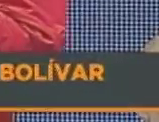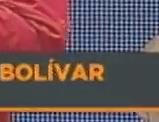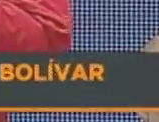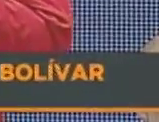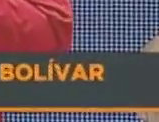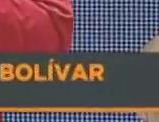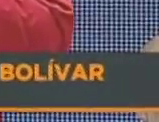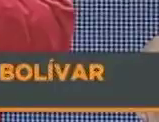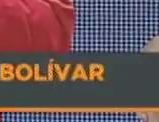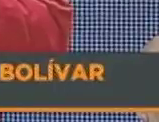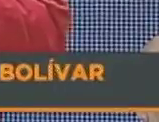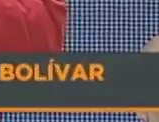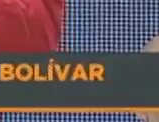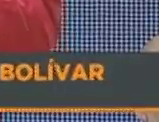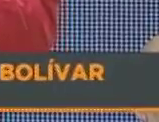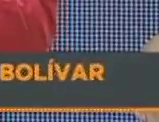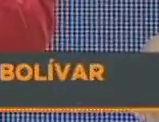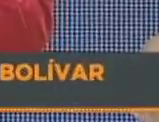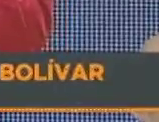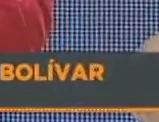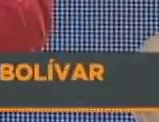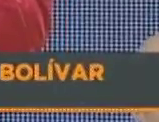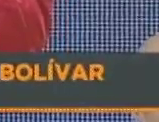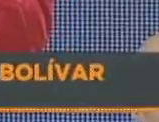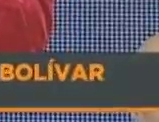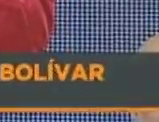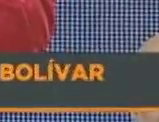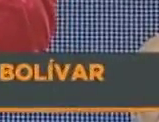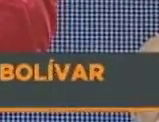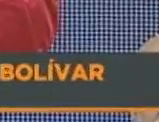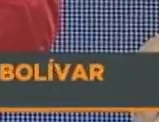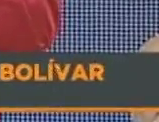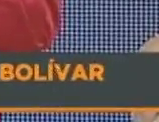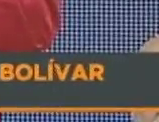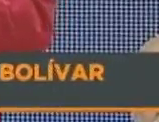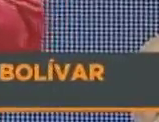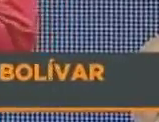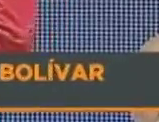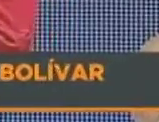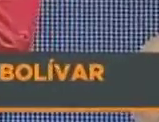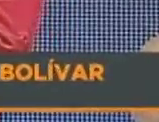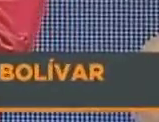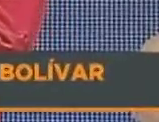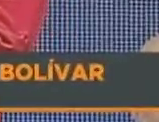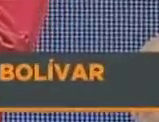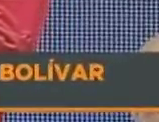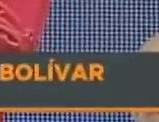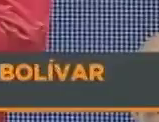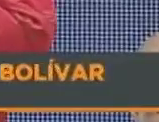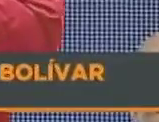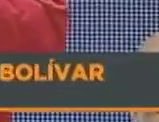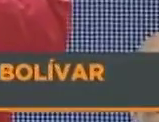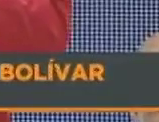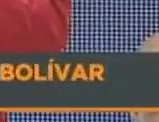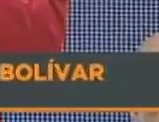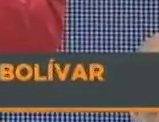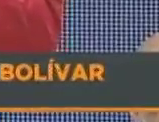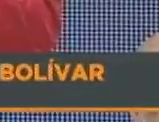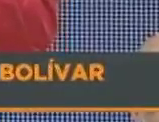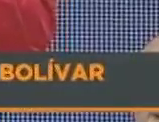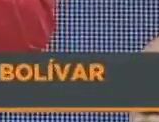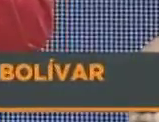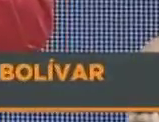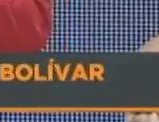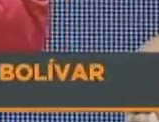Ahí están los pueblos, el pueblo brasileño protestando. Lula preso. Ojalá esas protestas